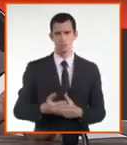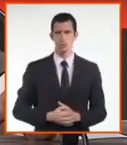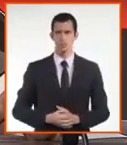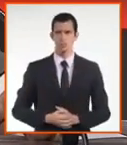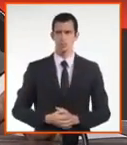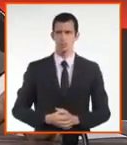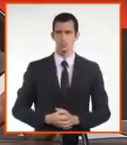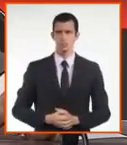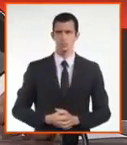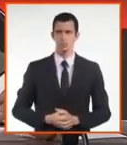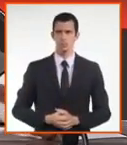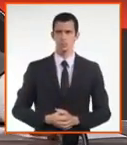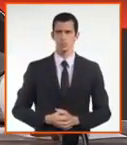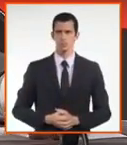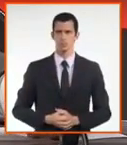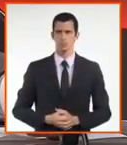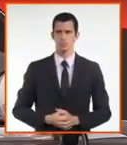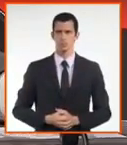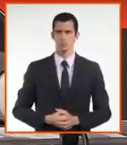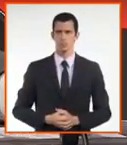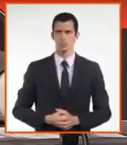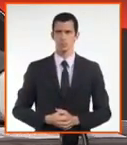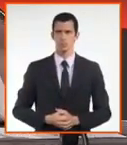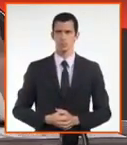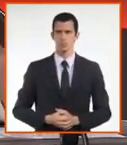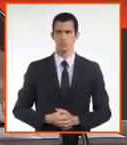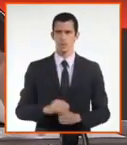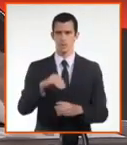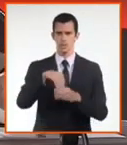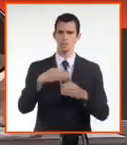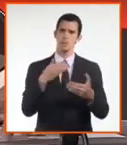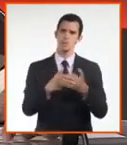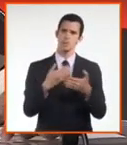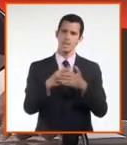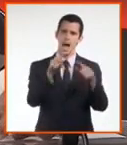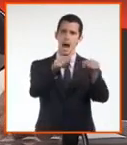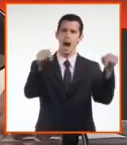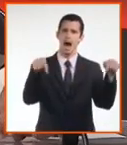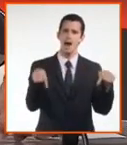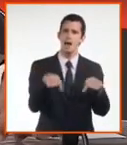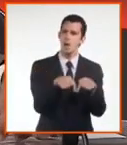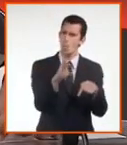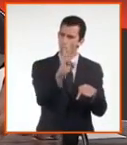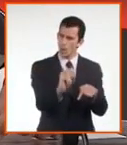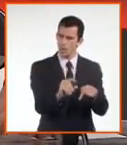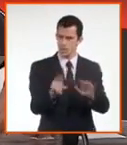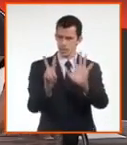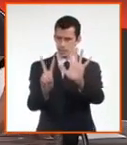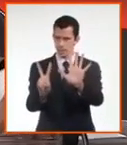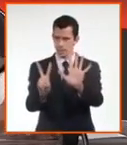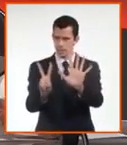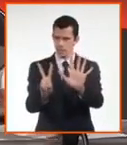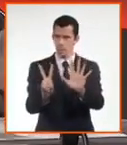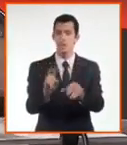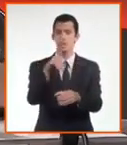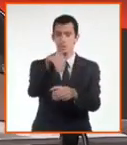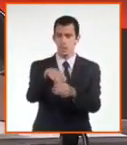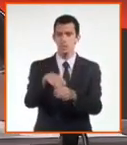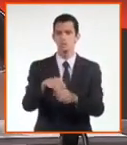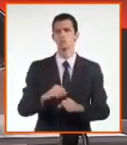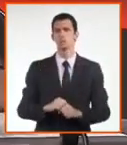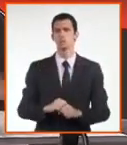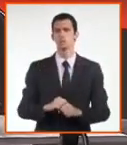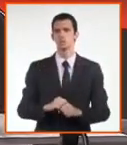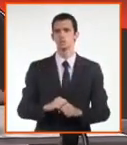siete plantas que forman parte de tres unidades empresariales de base lado a lado o